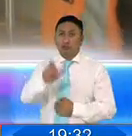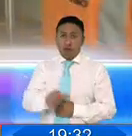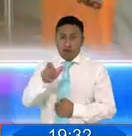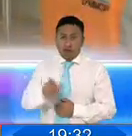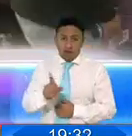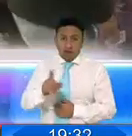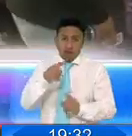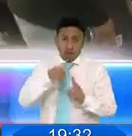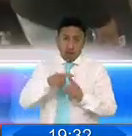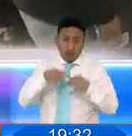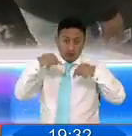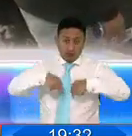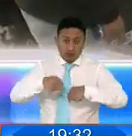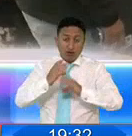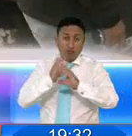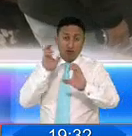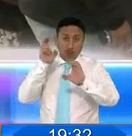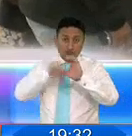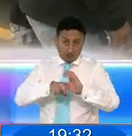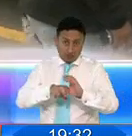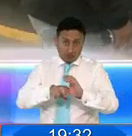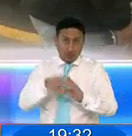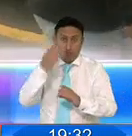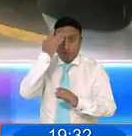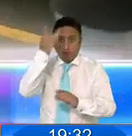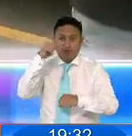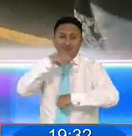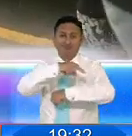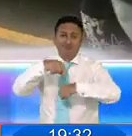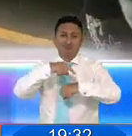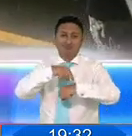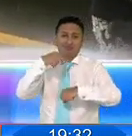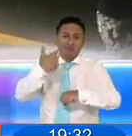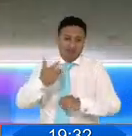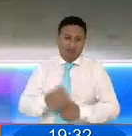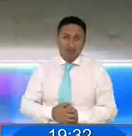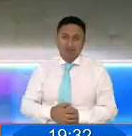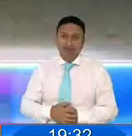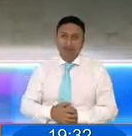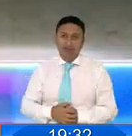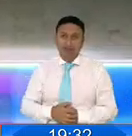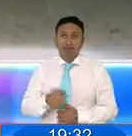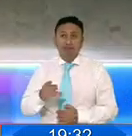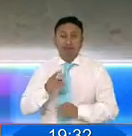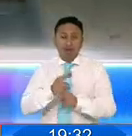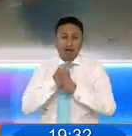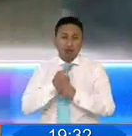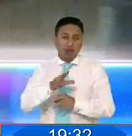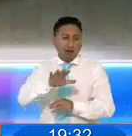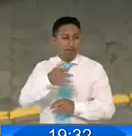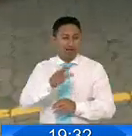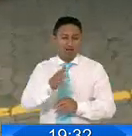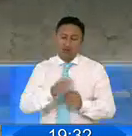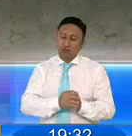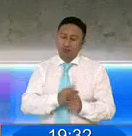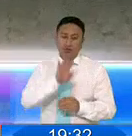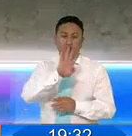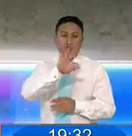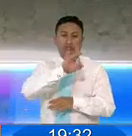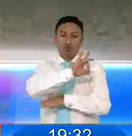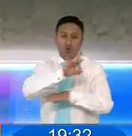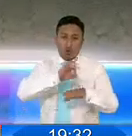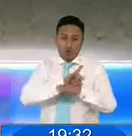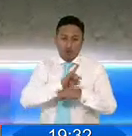ciudadano positivo utilizó los buses por el tiempo que demora conocer los resultados. Cuyo resultado más o menos se entrega en